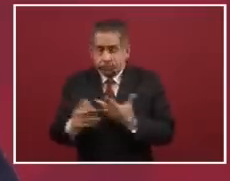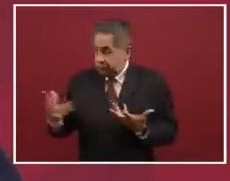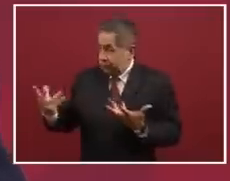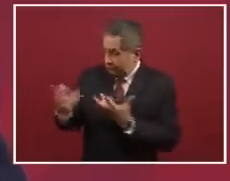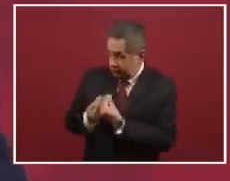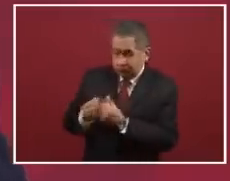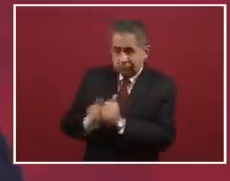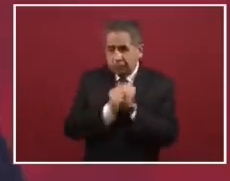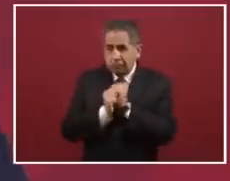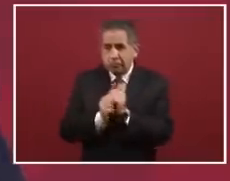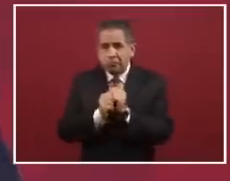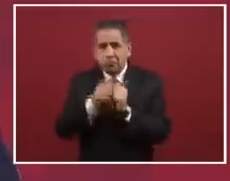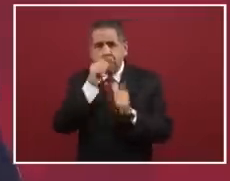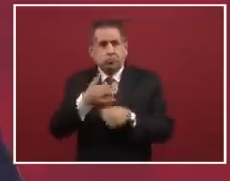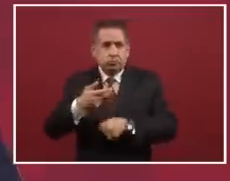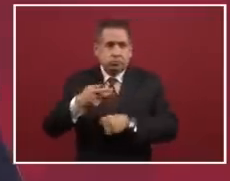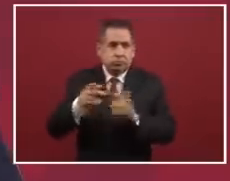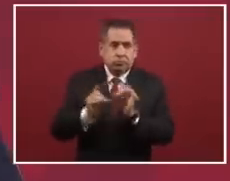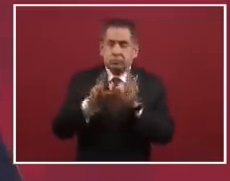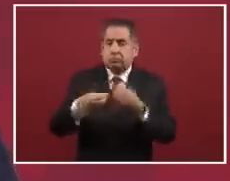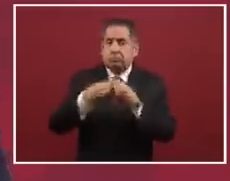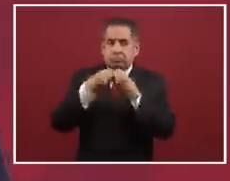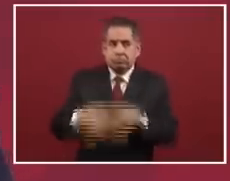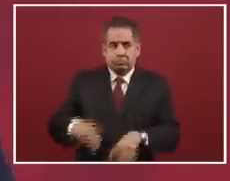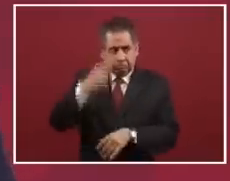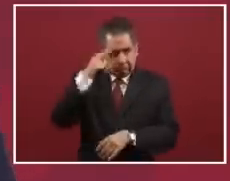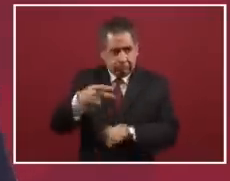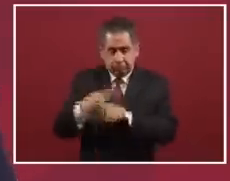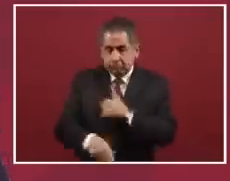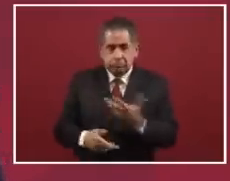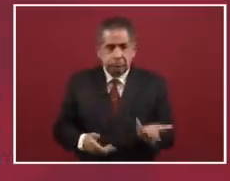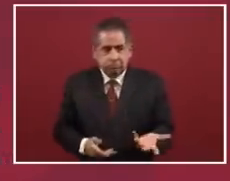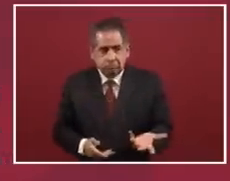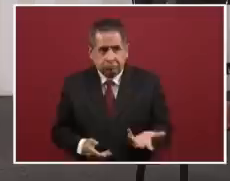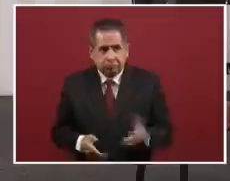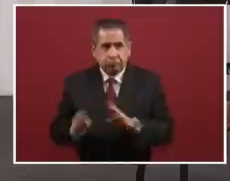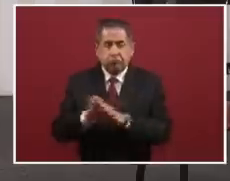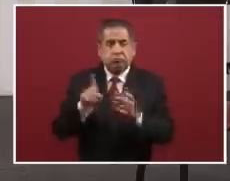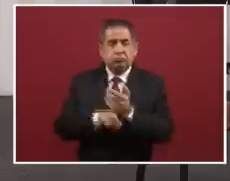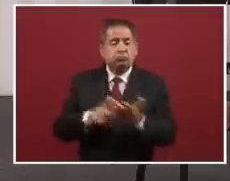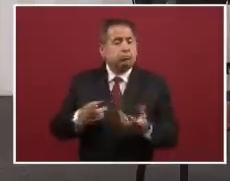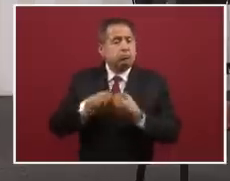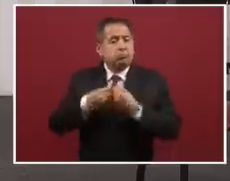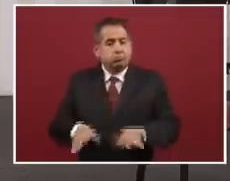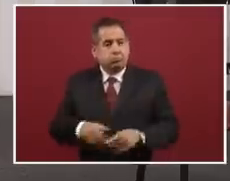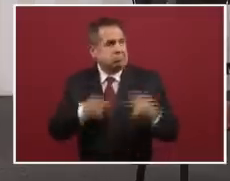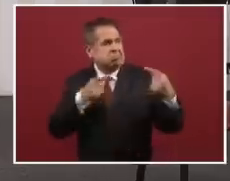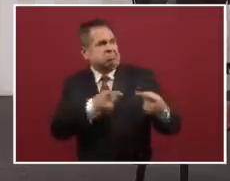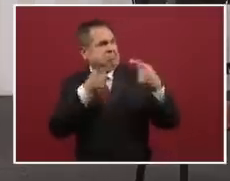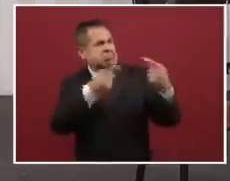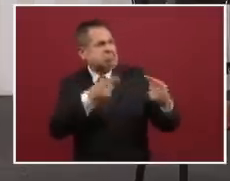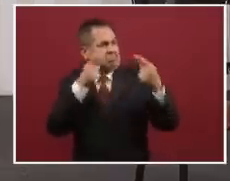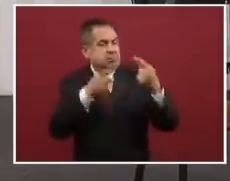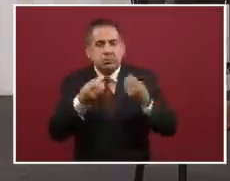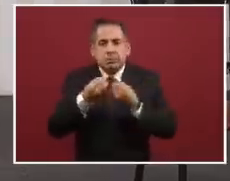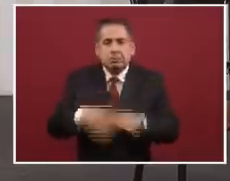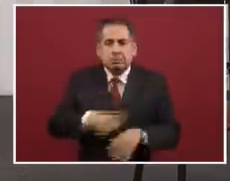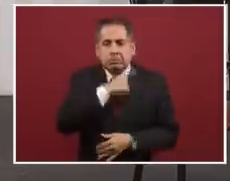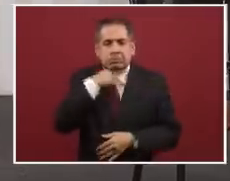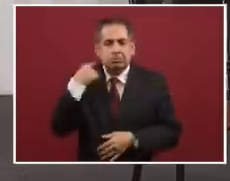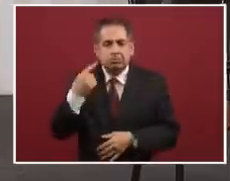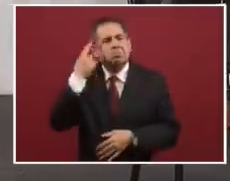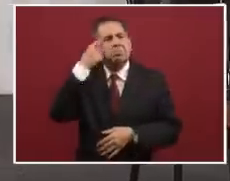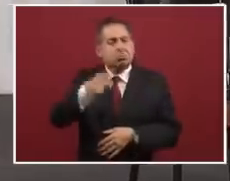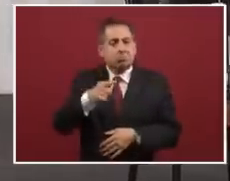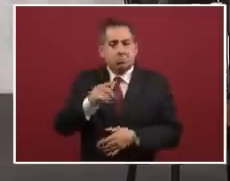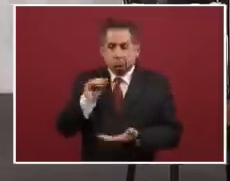resolvamos, no pongamos en riesgo a nuestro país. ¿Qué ganamos con una guerra comercial que vamos a perder? ¿Qué ganamos con aranceles